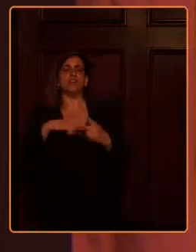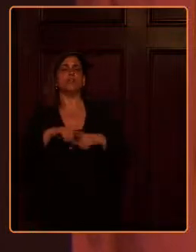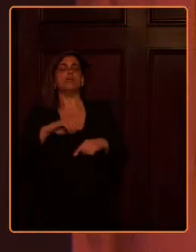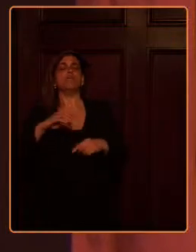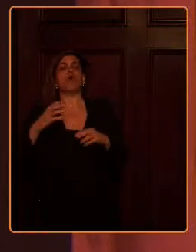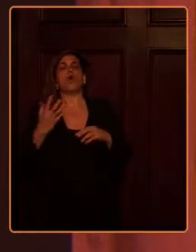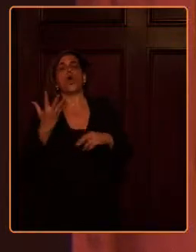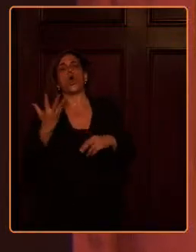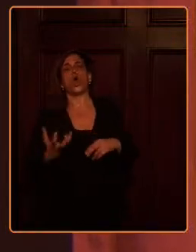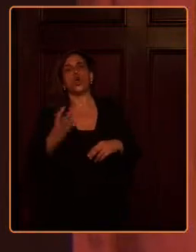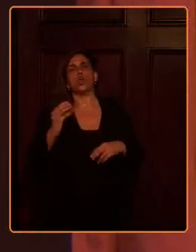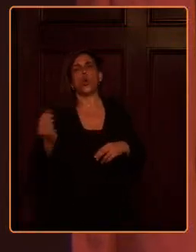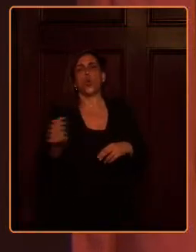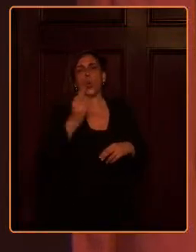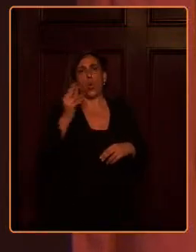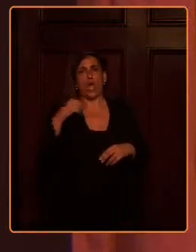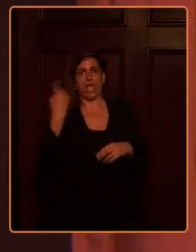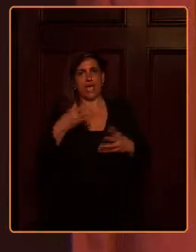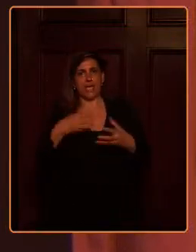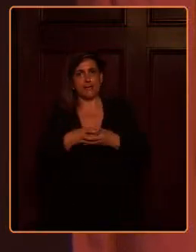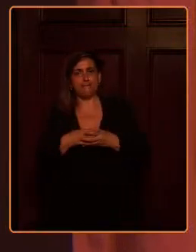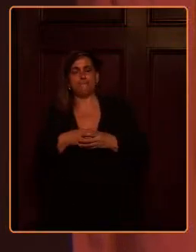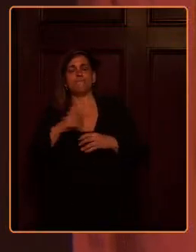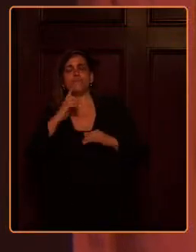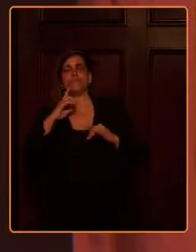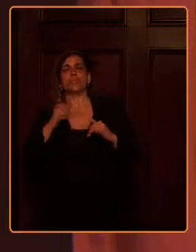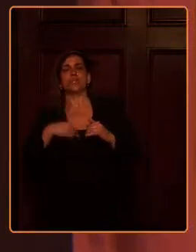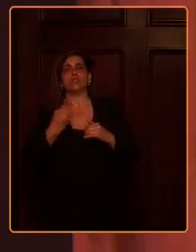QR. Quienes nos siguen a través de streaming es a través de